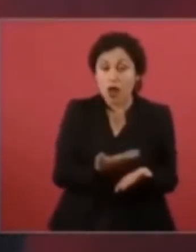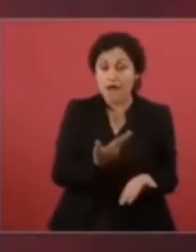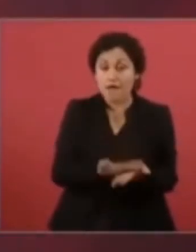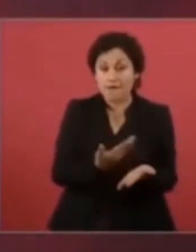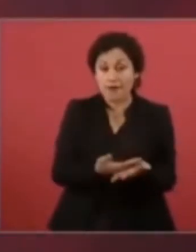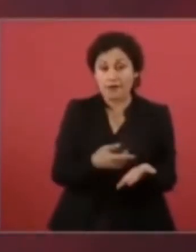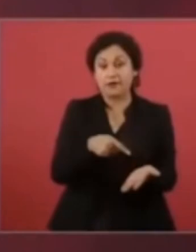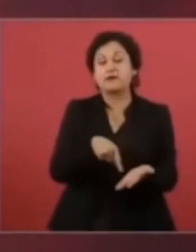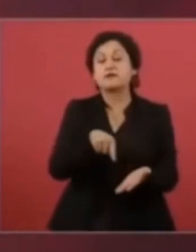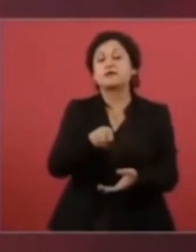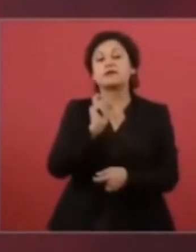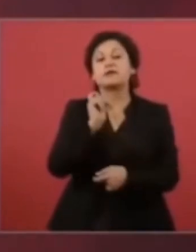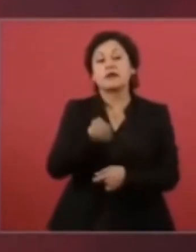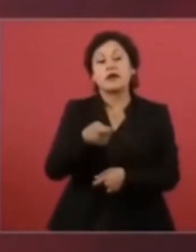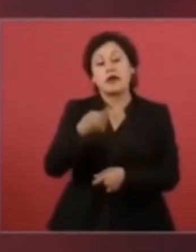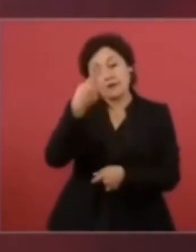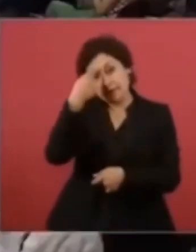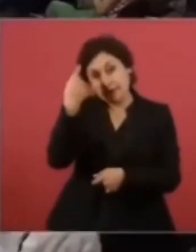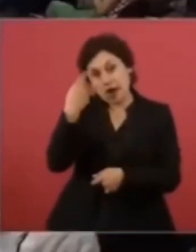De dinero del presupuesto.